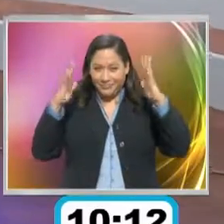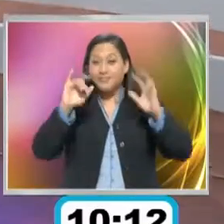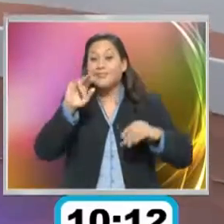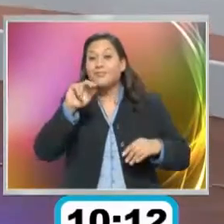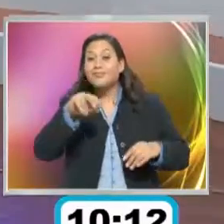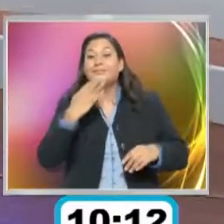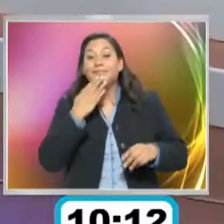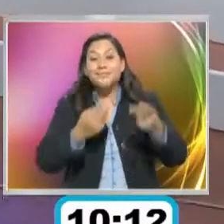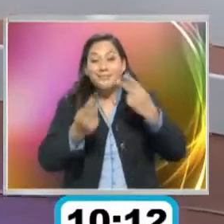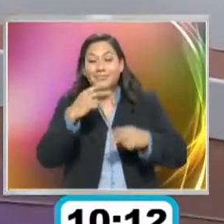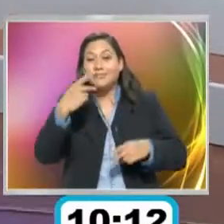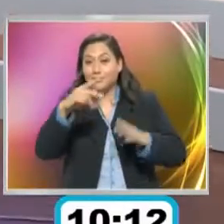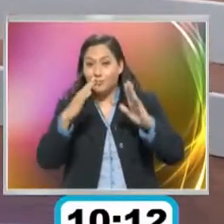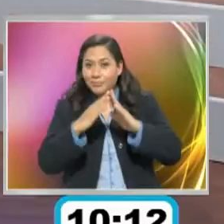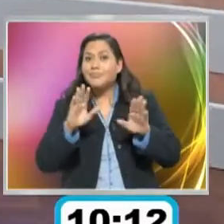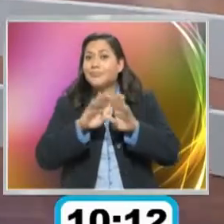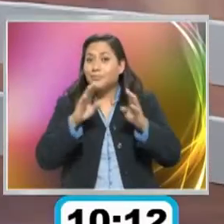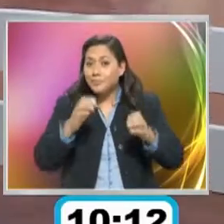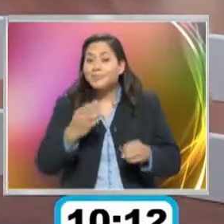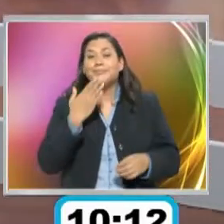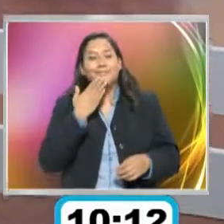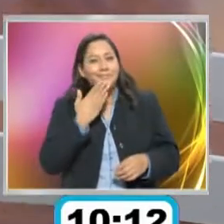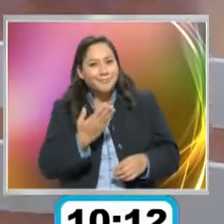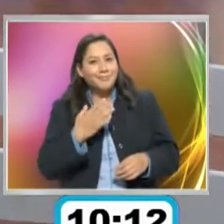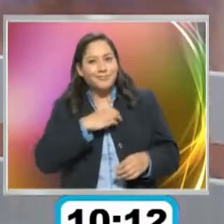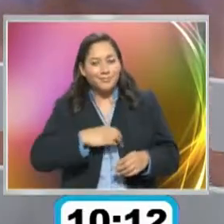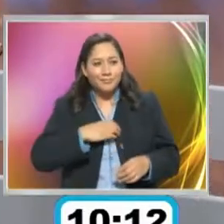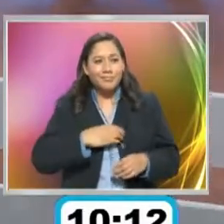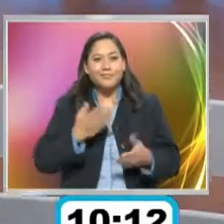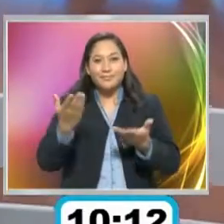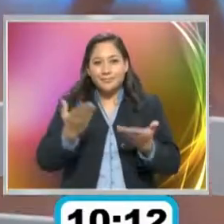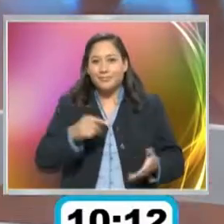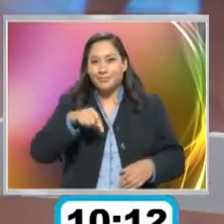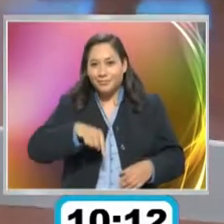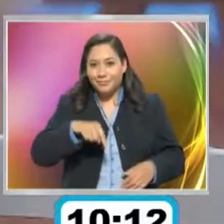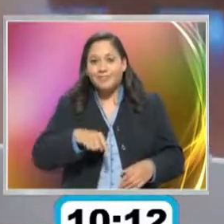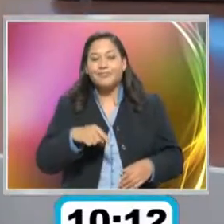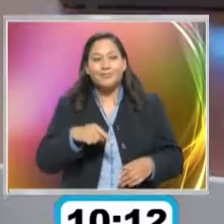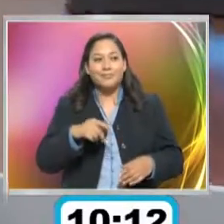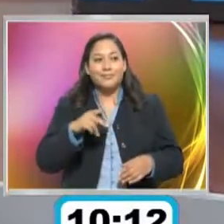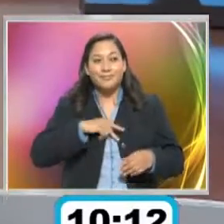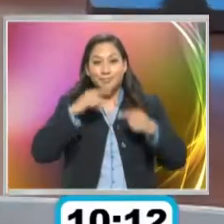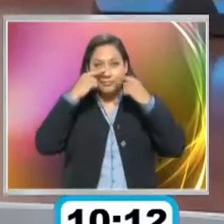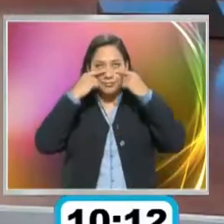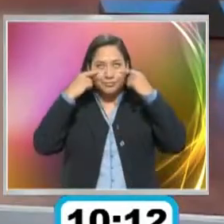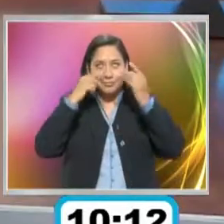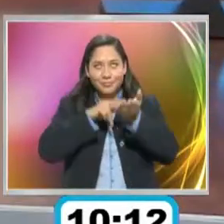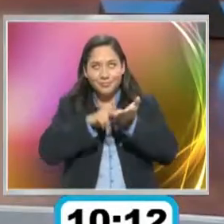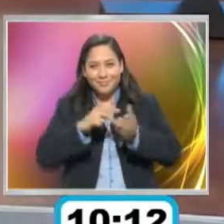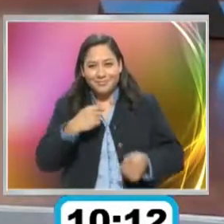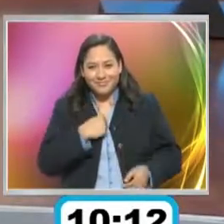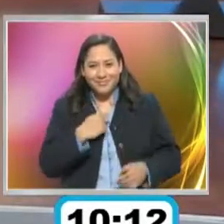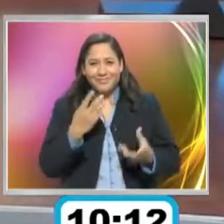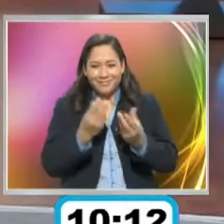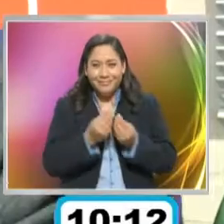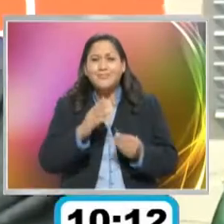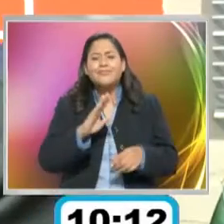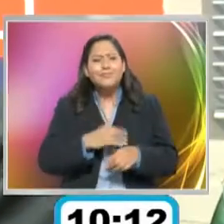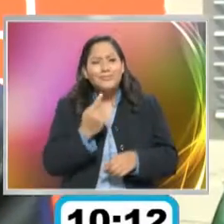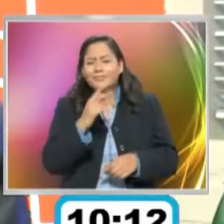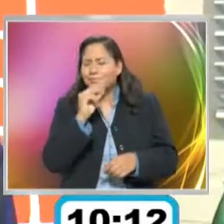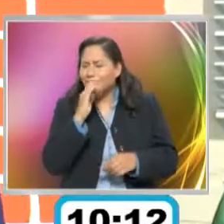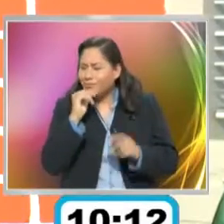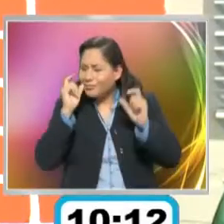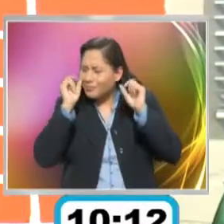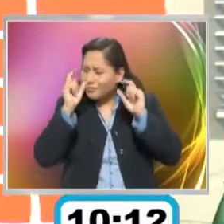Juan, bienvenido a tu casa, ¿cómo estás? Muy bien, muy contento de estar por aquí, mis ojeras y yo. ¿Por qué no puedo despertar